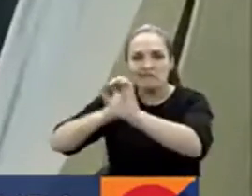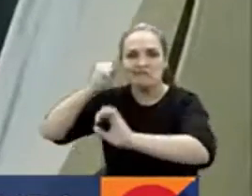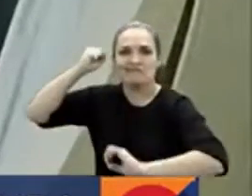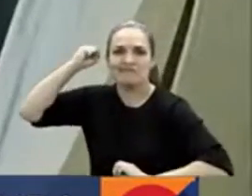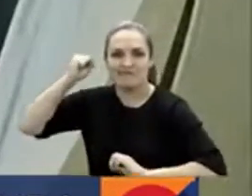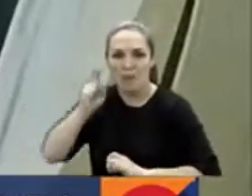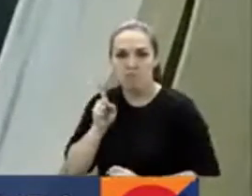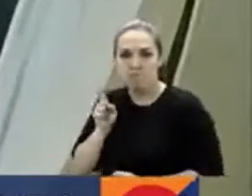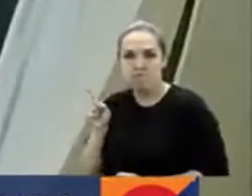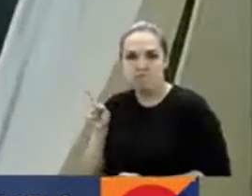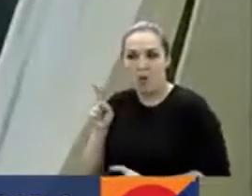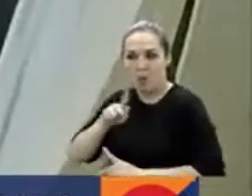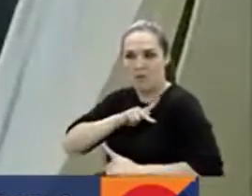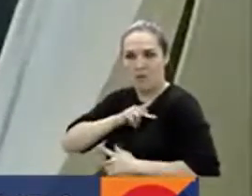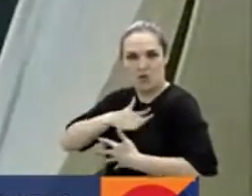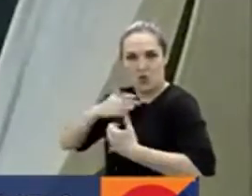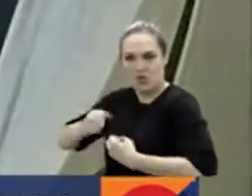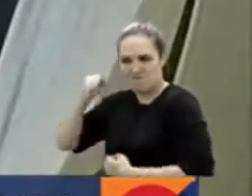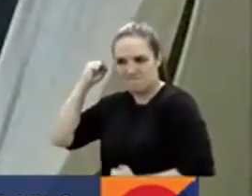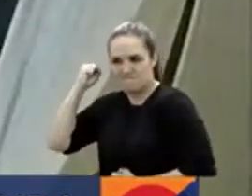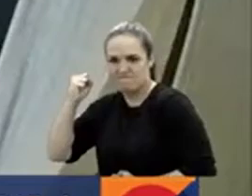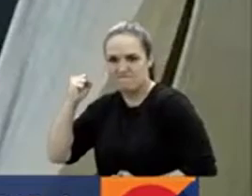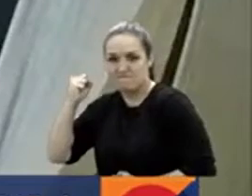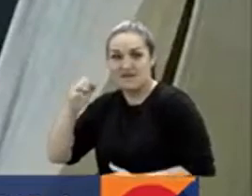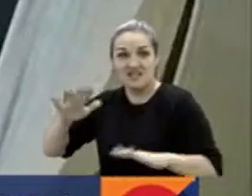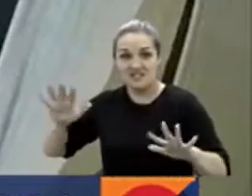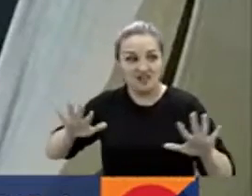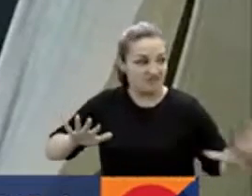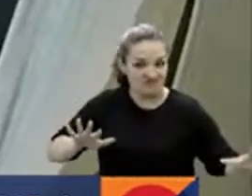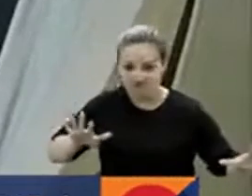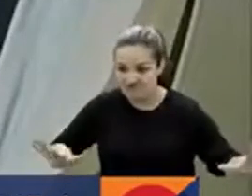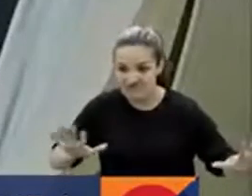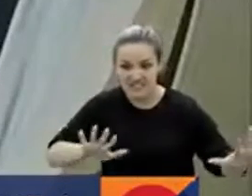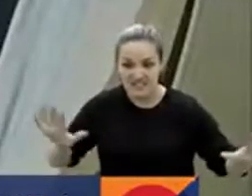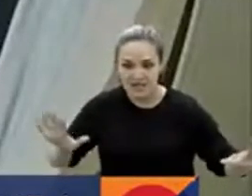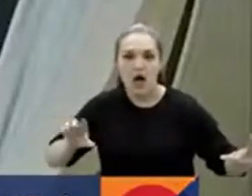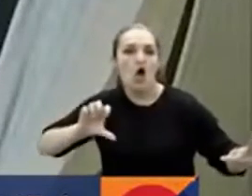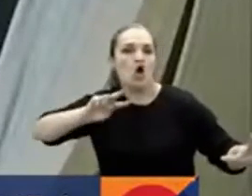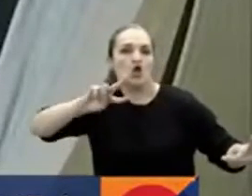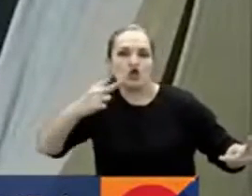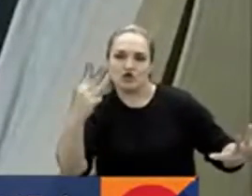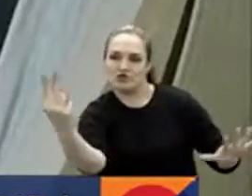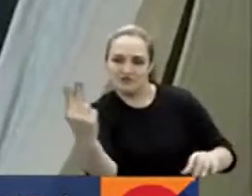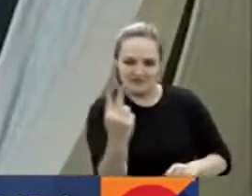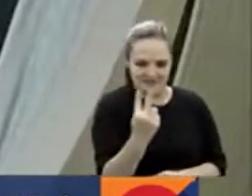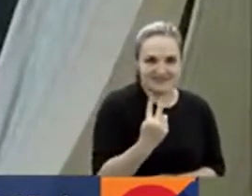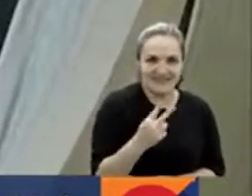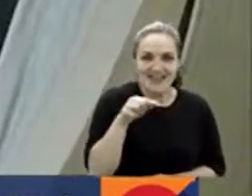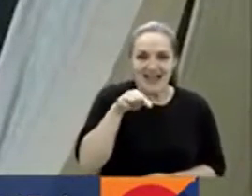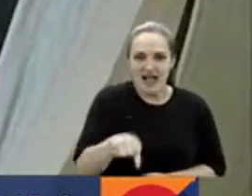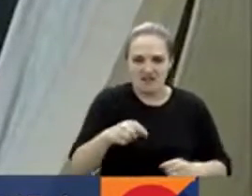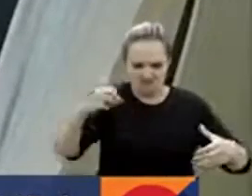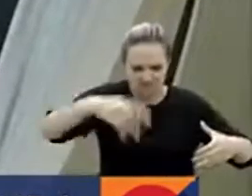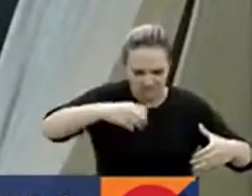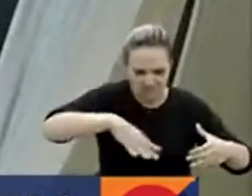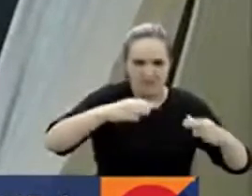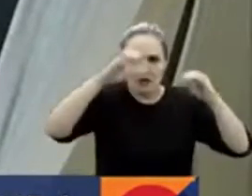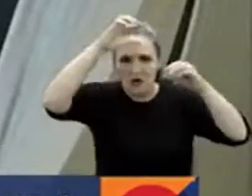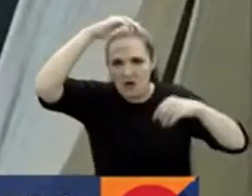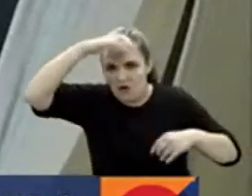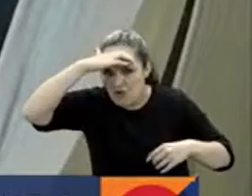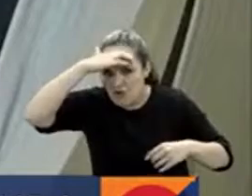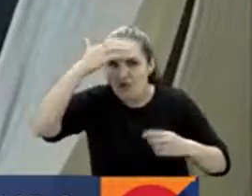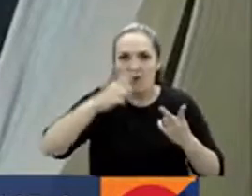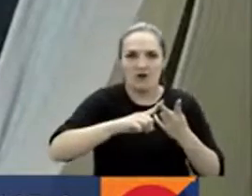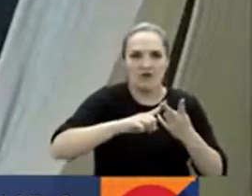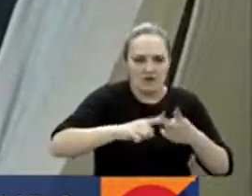del establecimiento. Ya estando reducidas, los otros 2 cómplices comienzan a saquear el local. Bolsos, maletas, gorras, zapatos y hasta ropa